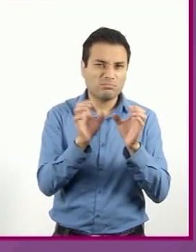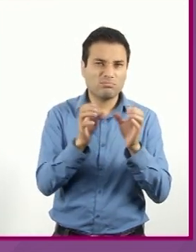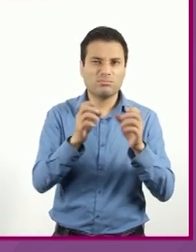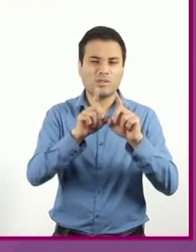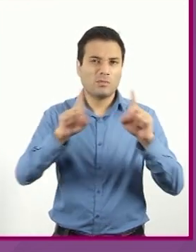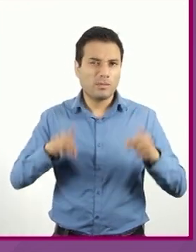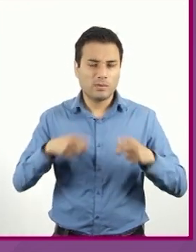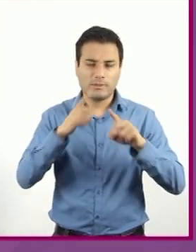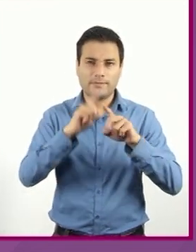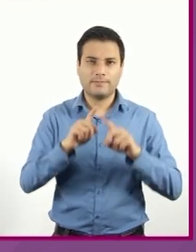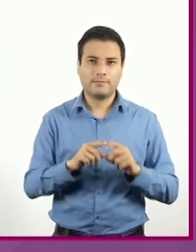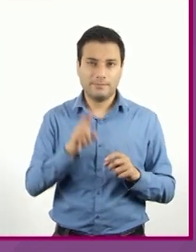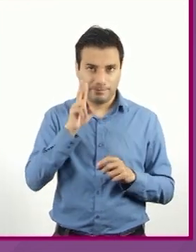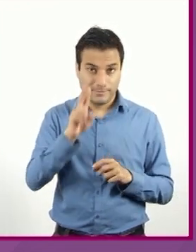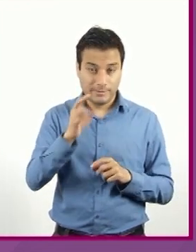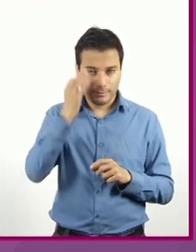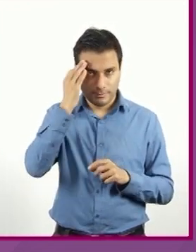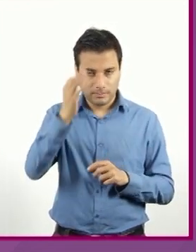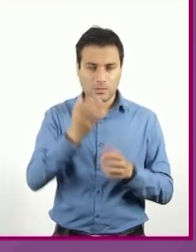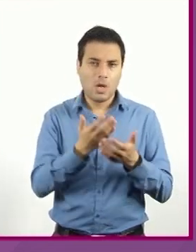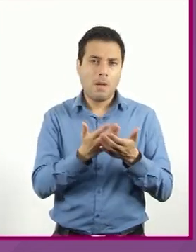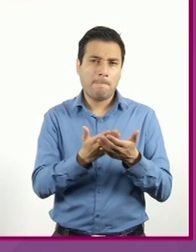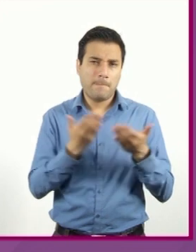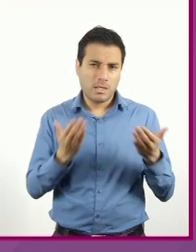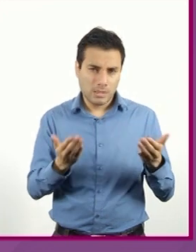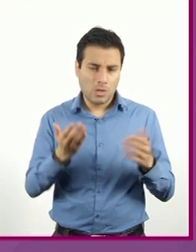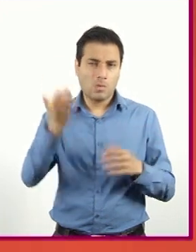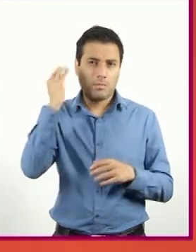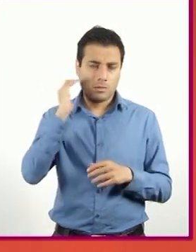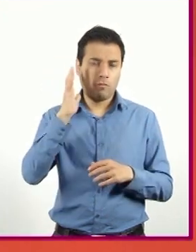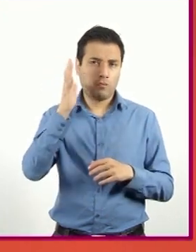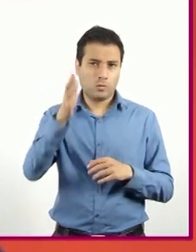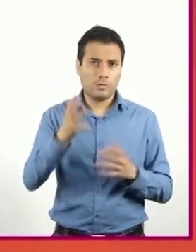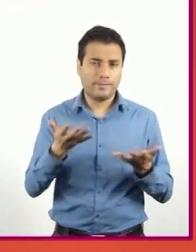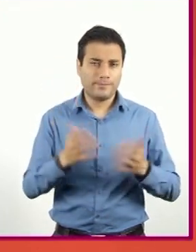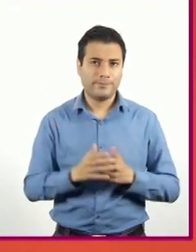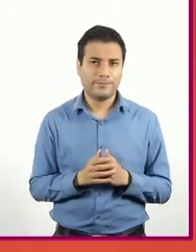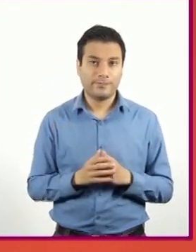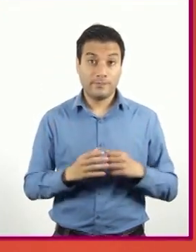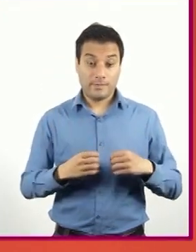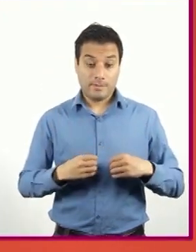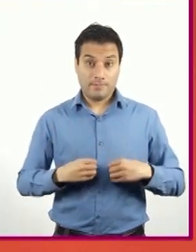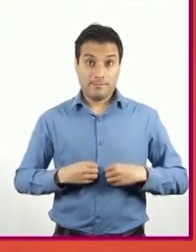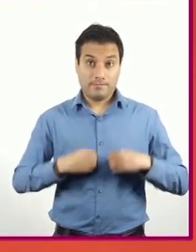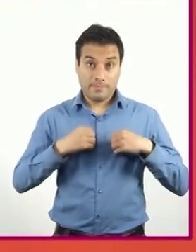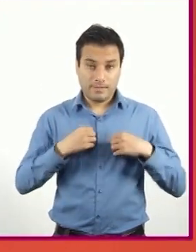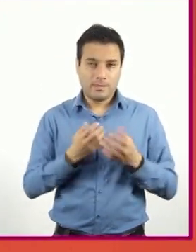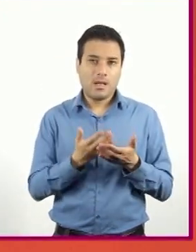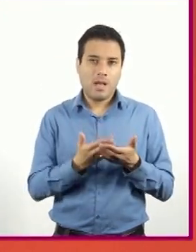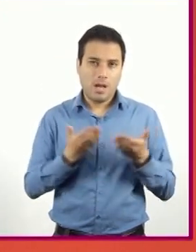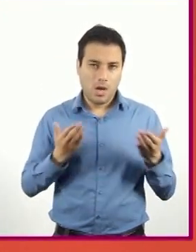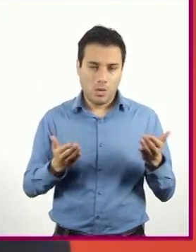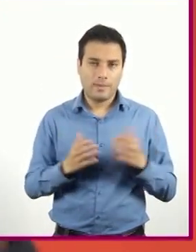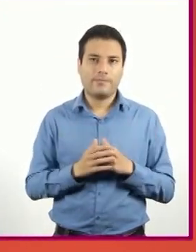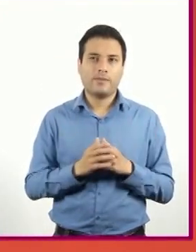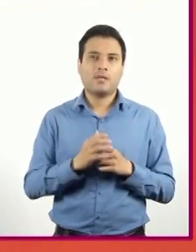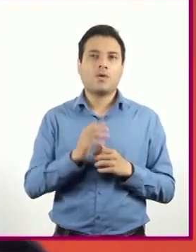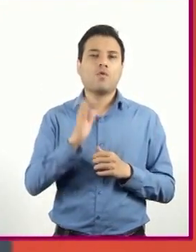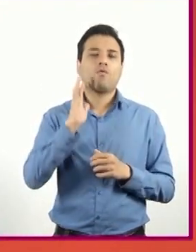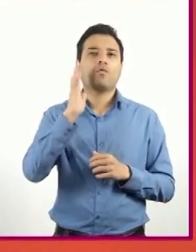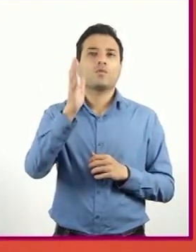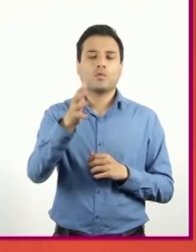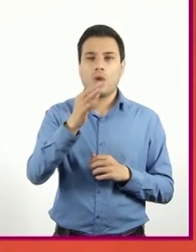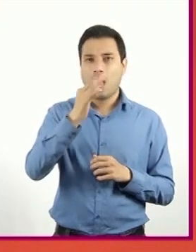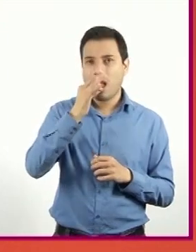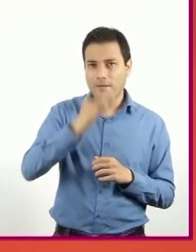Identifiquemos los tiempos, pasado, presente y futuro del modo indicativo. Vive, presente. Informará, futuro.